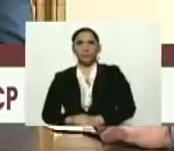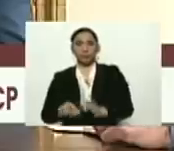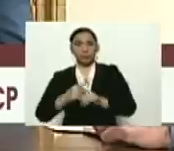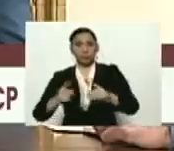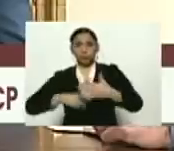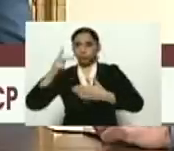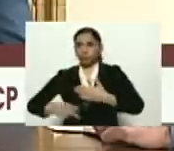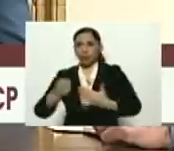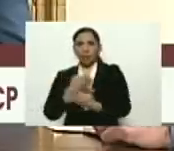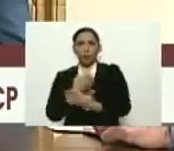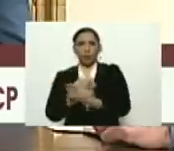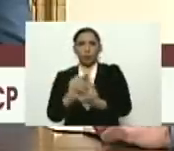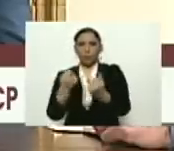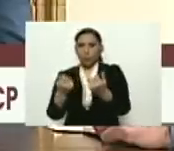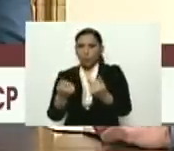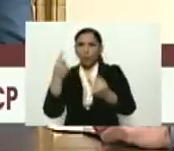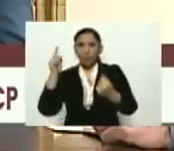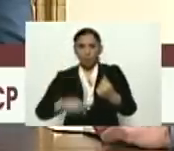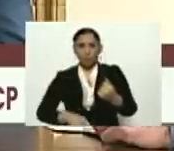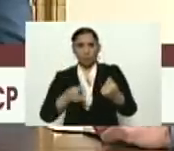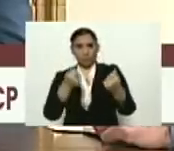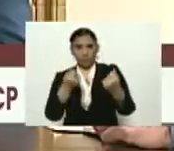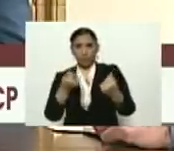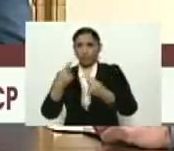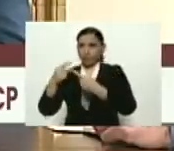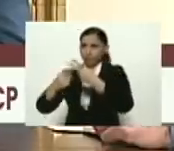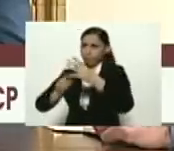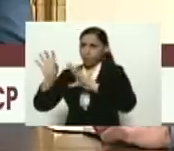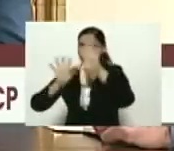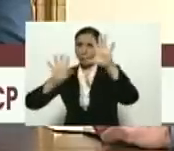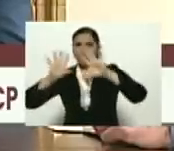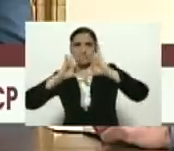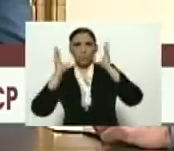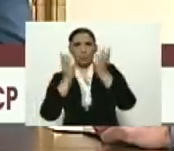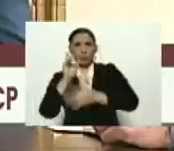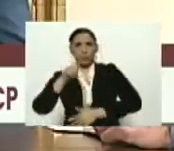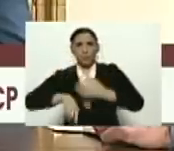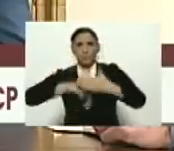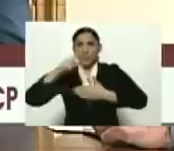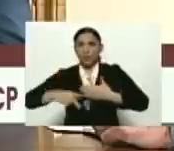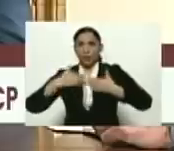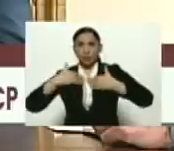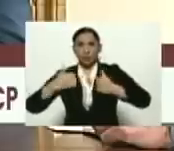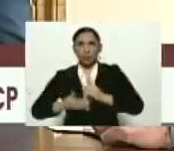plan económico, para el plan financiero, para el plan de salud.